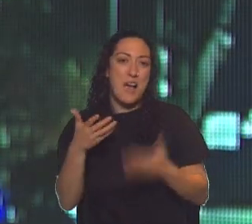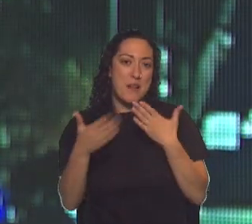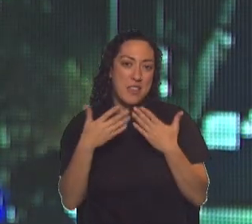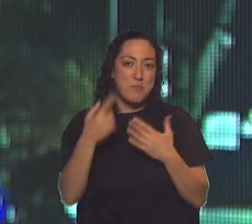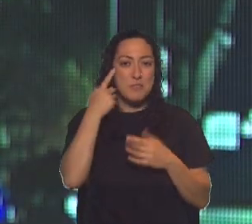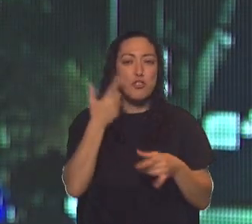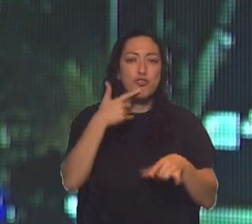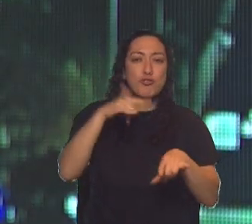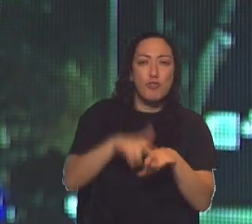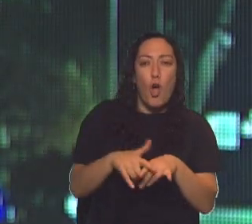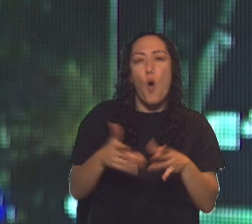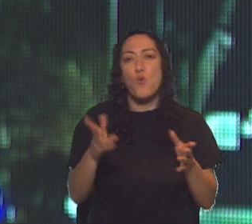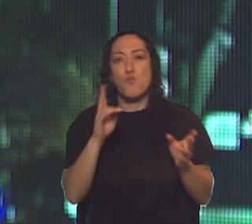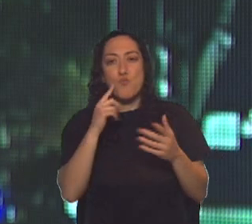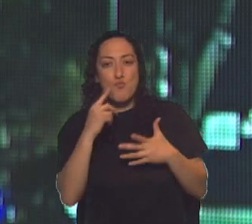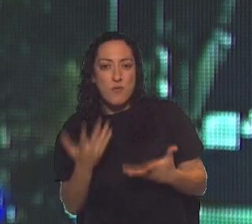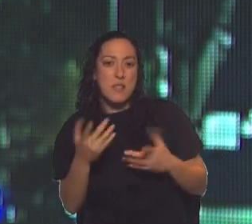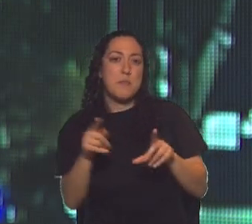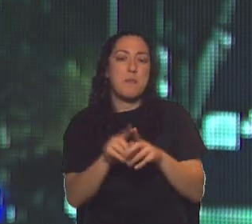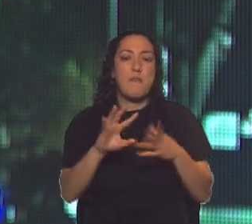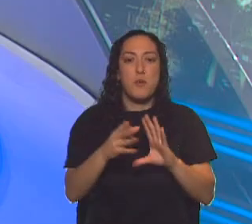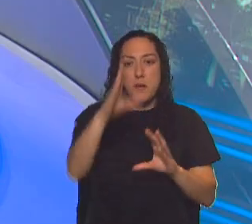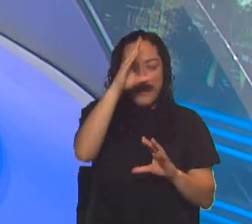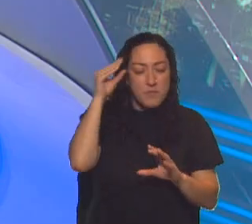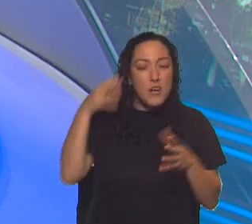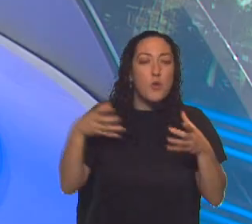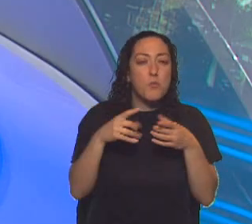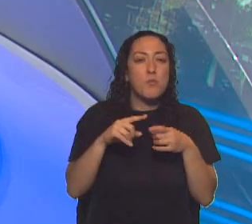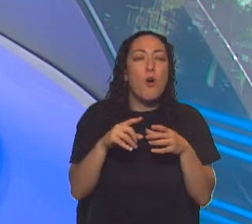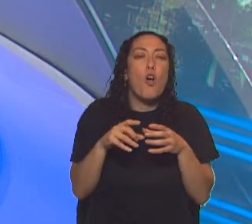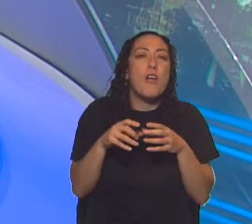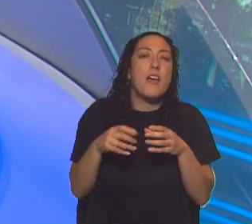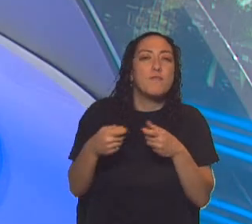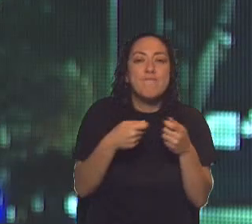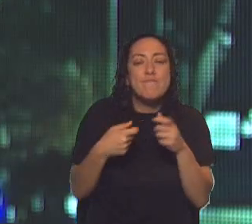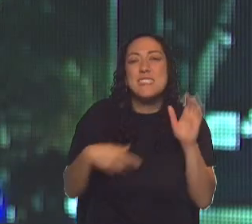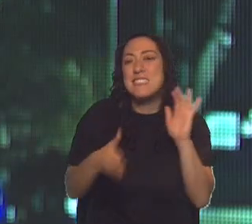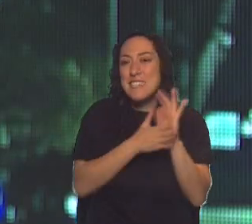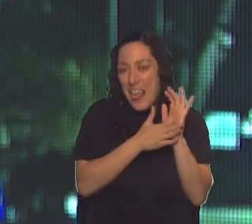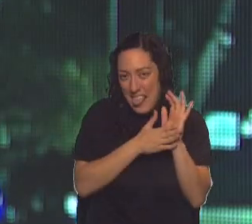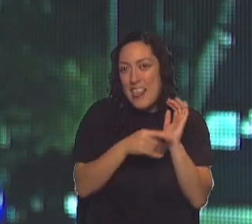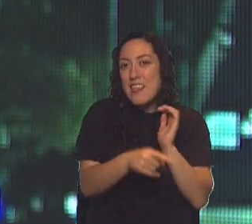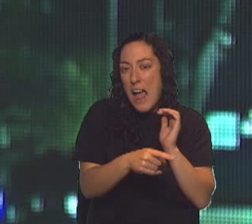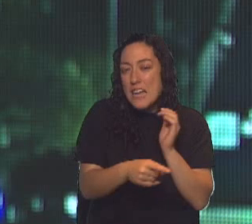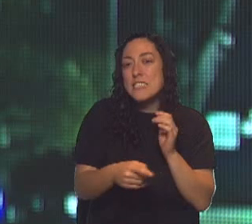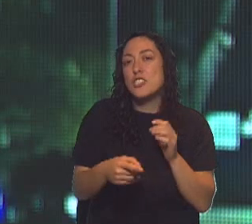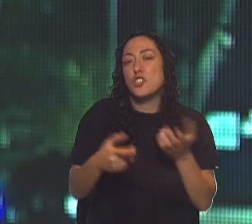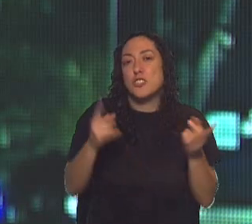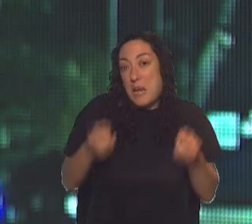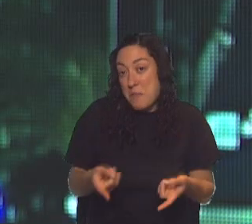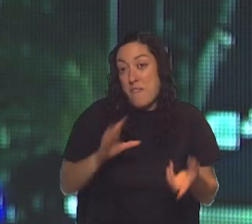y de estética pero de como diría Cristina los corporativismos de izquierda en ese caso que también tienen su su cuestión